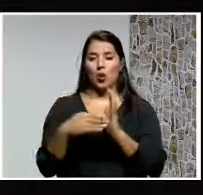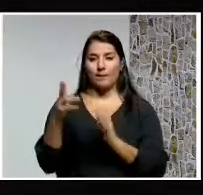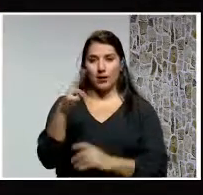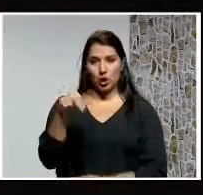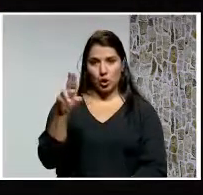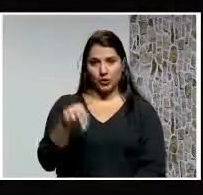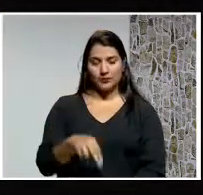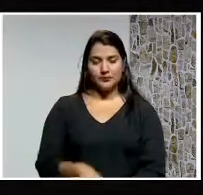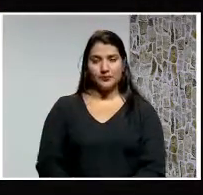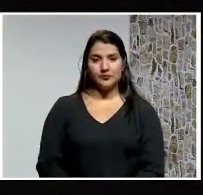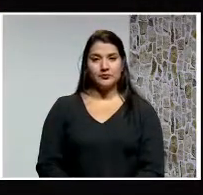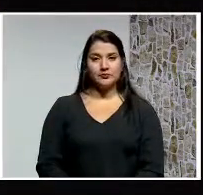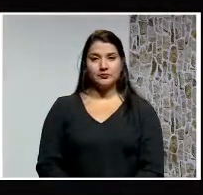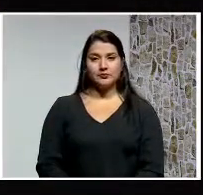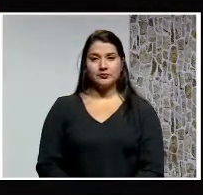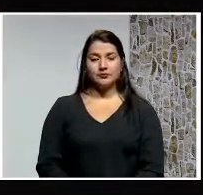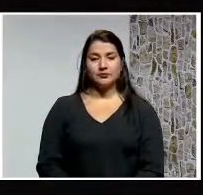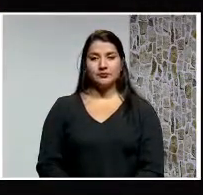colones.